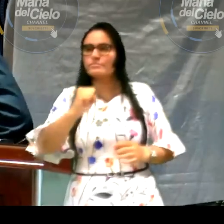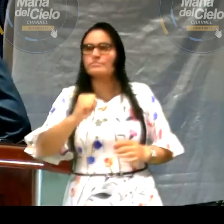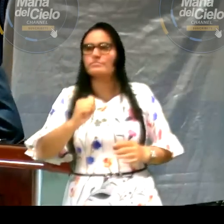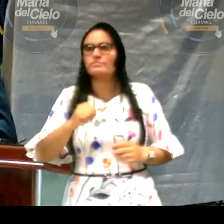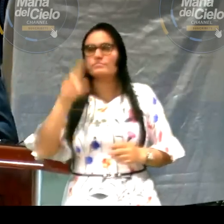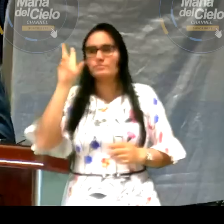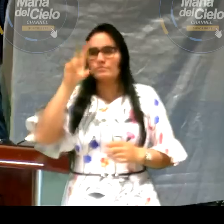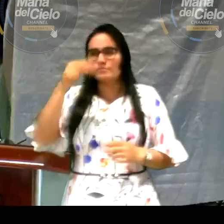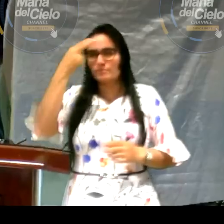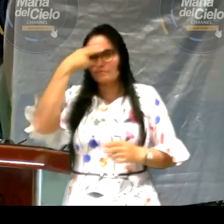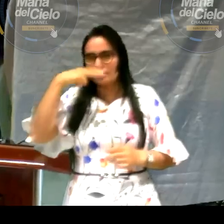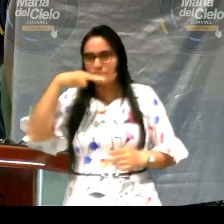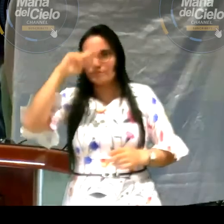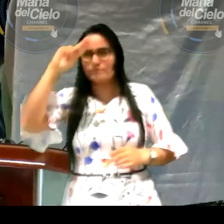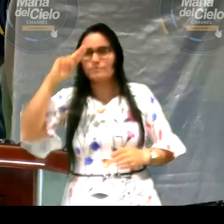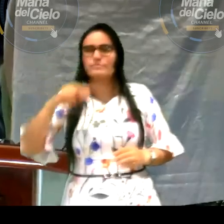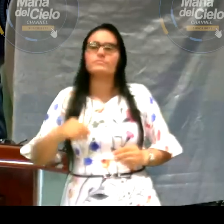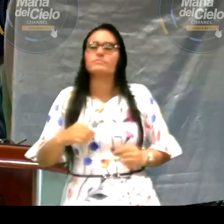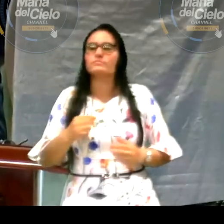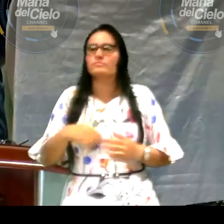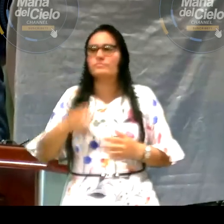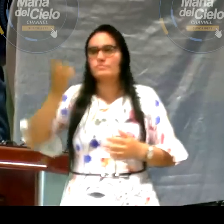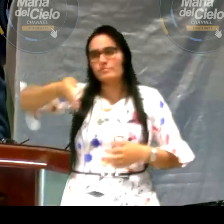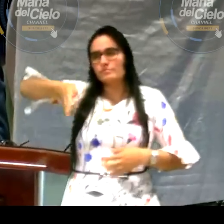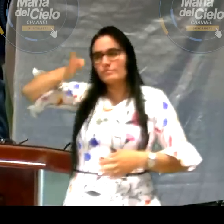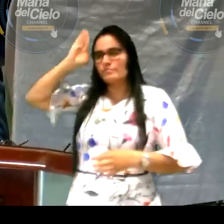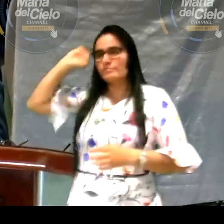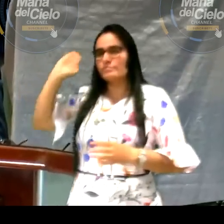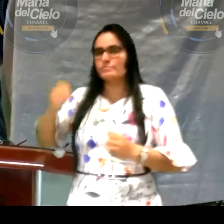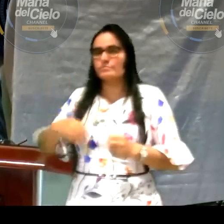Dios vuelve y hace el milagro en el Nuevo Testamento.